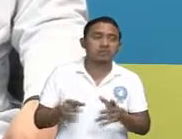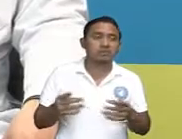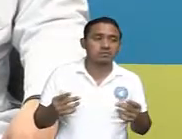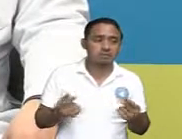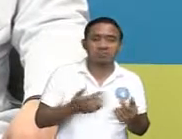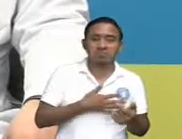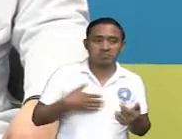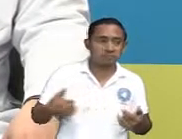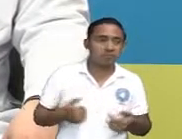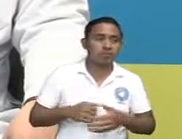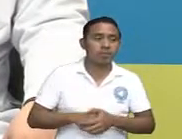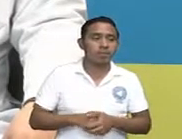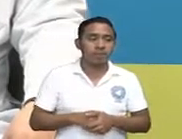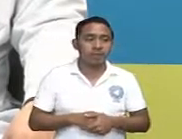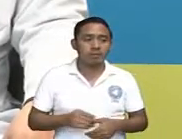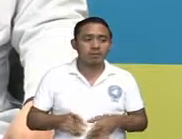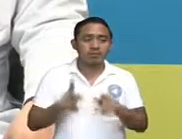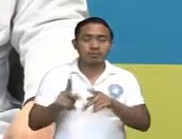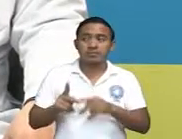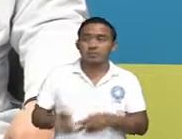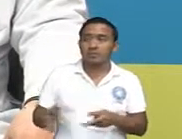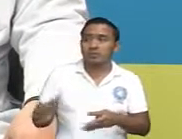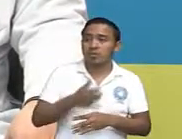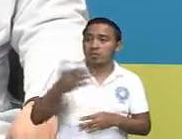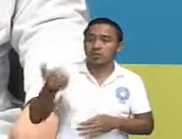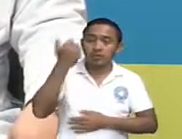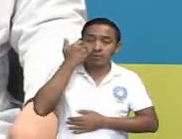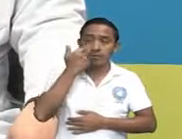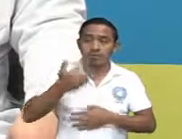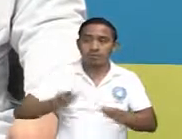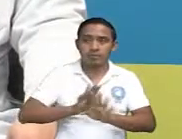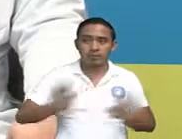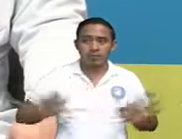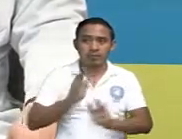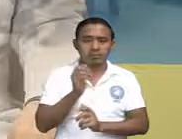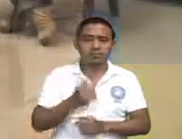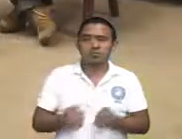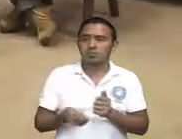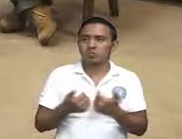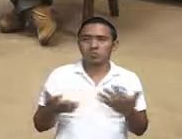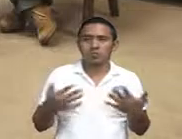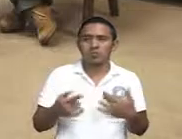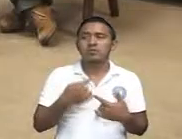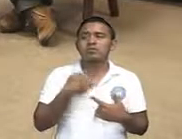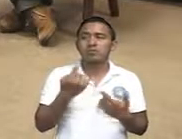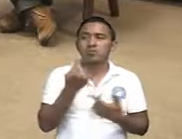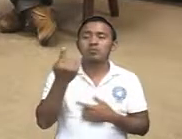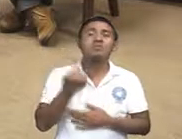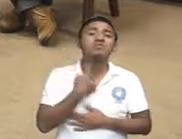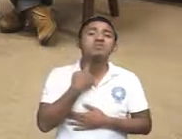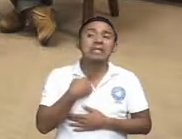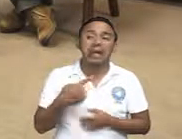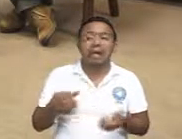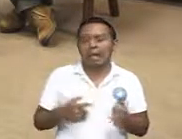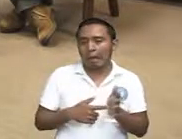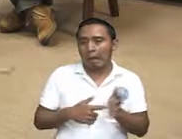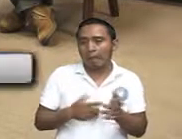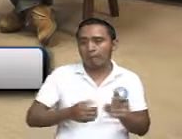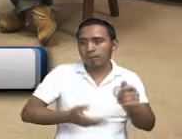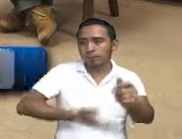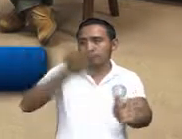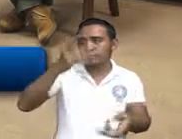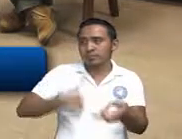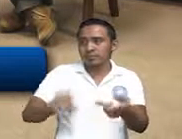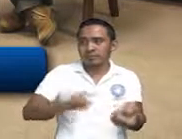mejor. Y los pacientes que no tengan otras enfermedades, pues aparte de la enfermedad hepática. Que solo tenga varices esofágicas. Sí, que solo tenga enfermedad hepática. Claro, si es hipertenso, si